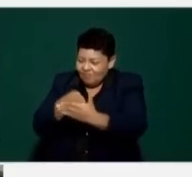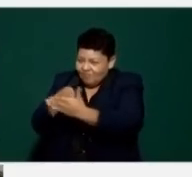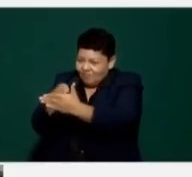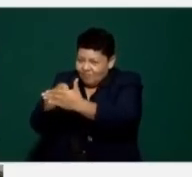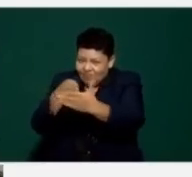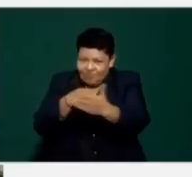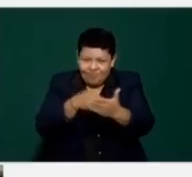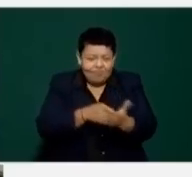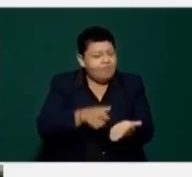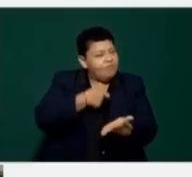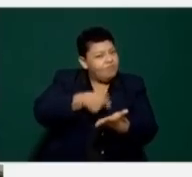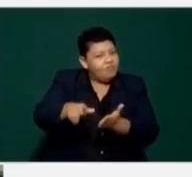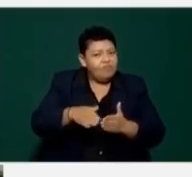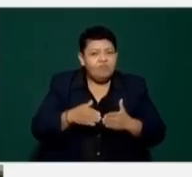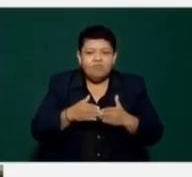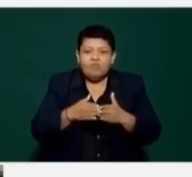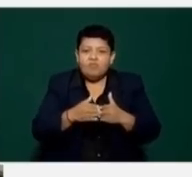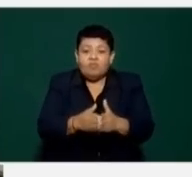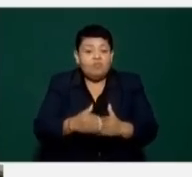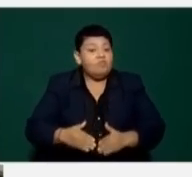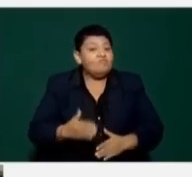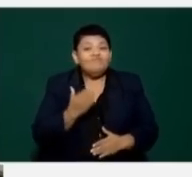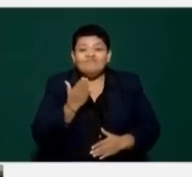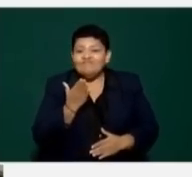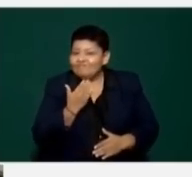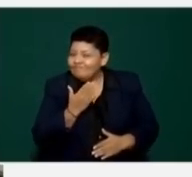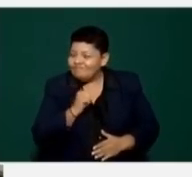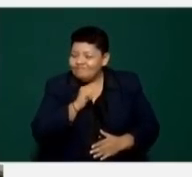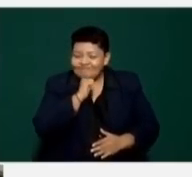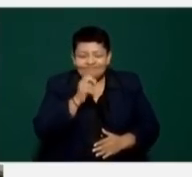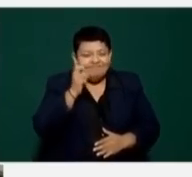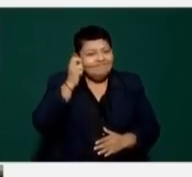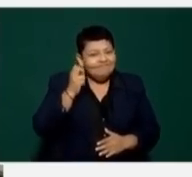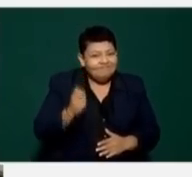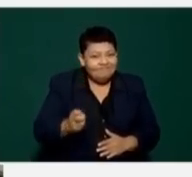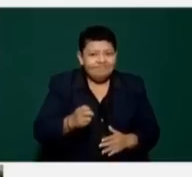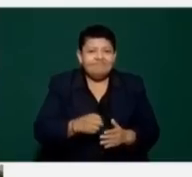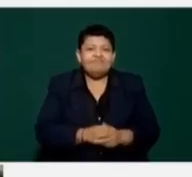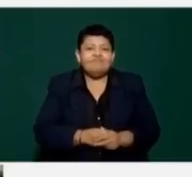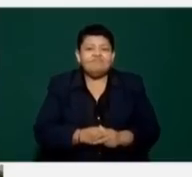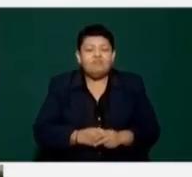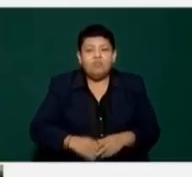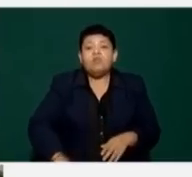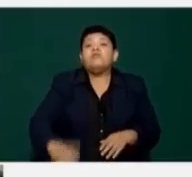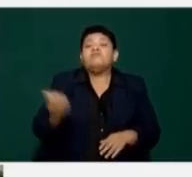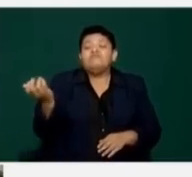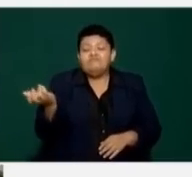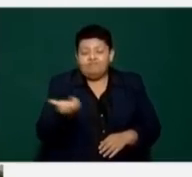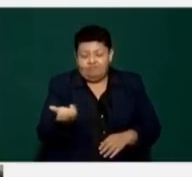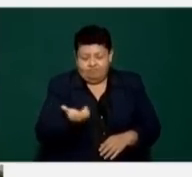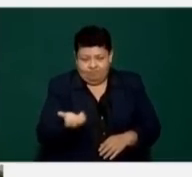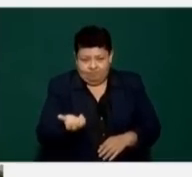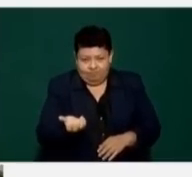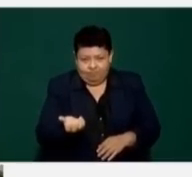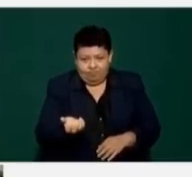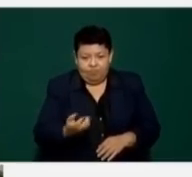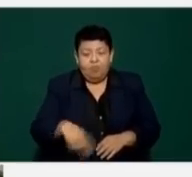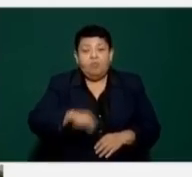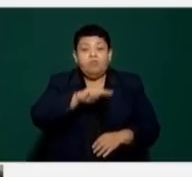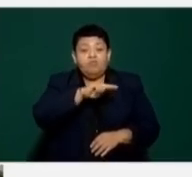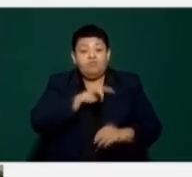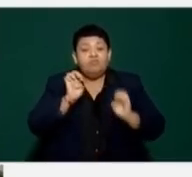compró un barco, etcétera, pues no aparece, no hay nada de eso. Tuvimos que hacerlo con nuestros propios